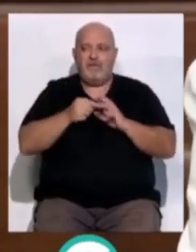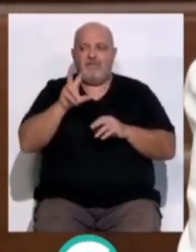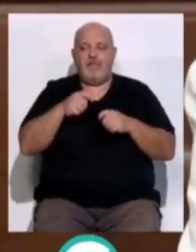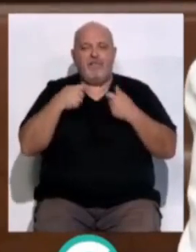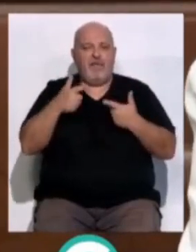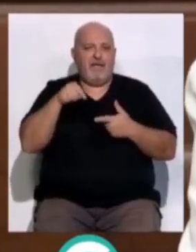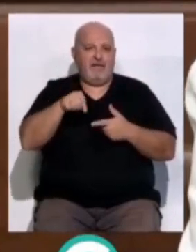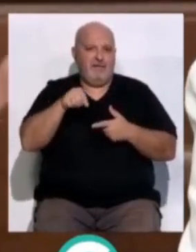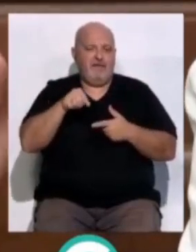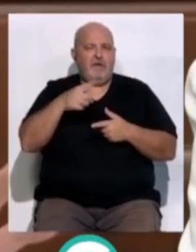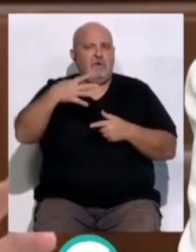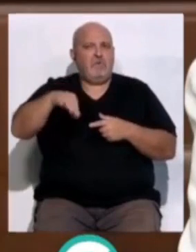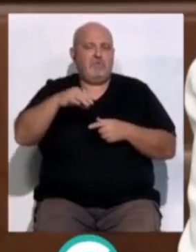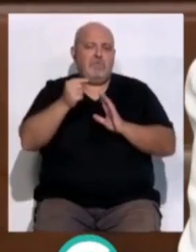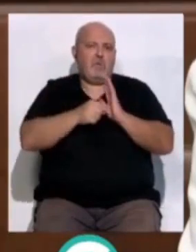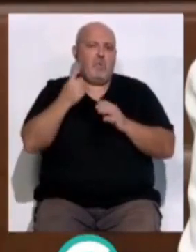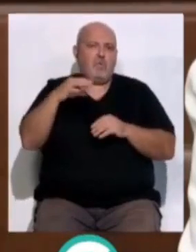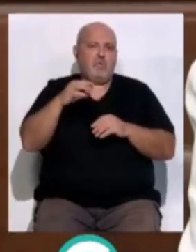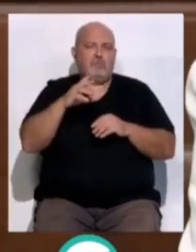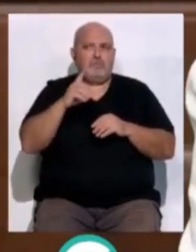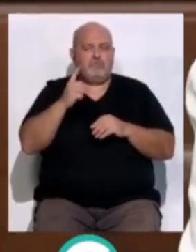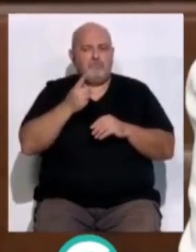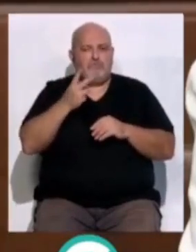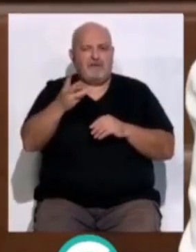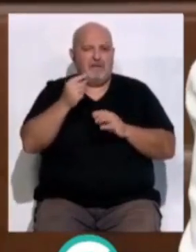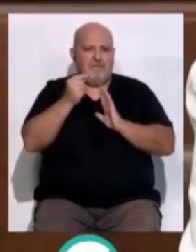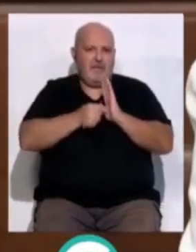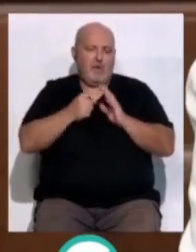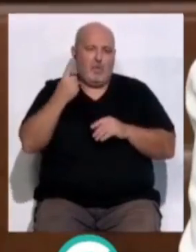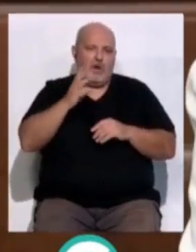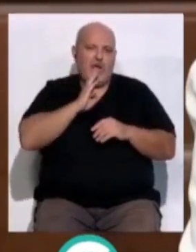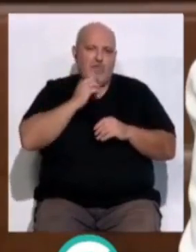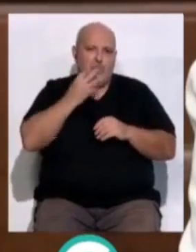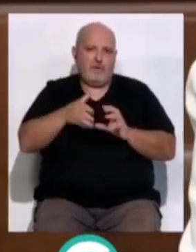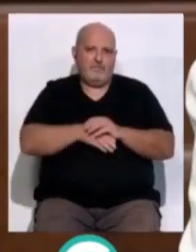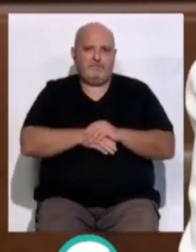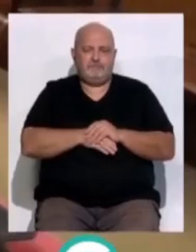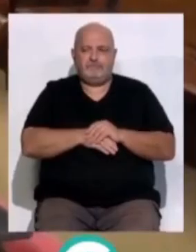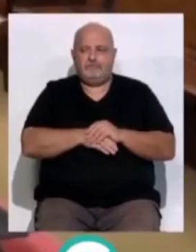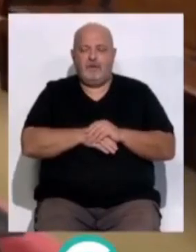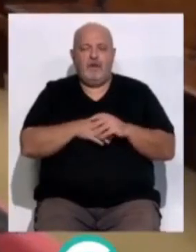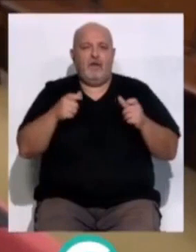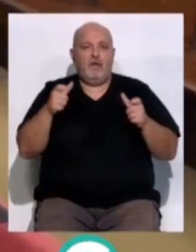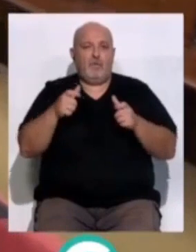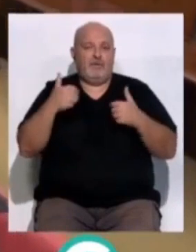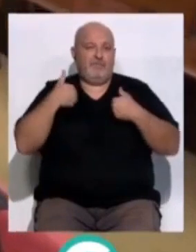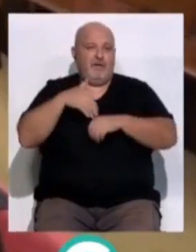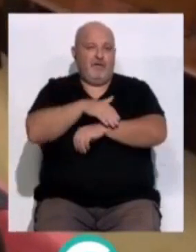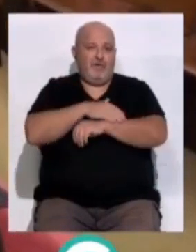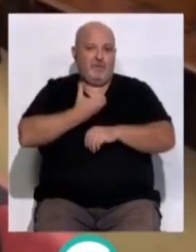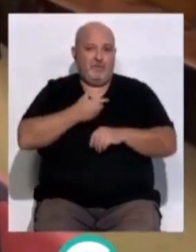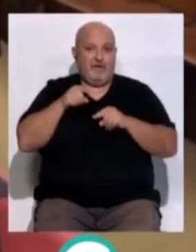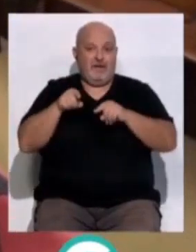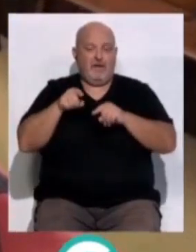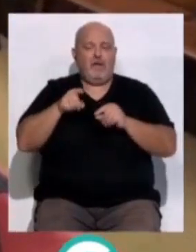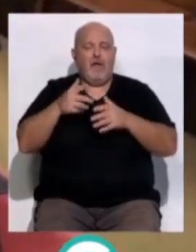Y esto no se trata de una sola medida, se trata de hacer muchas medidas. Y esta es una muy buena. La Junta de Gobierno local ha aprobado